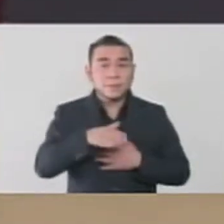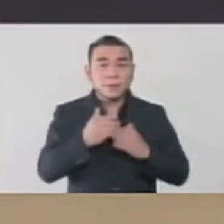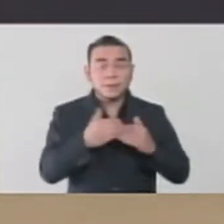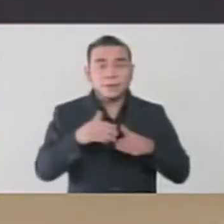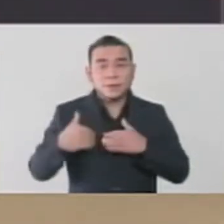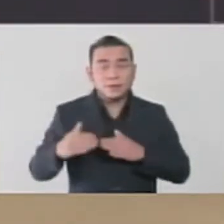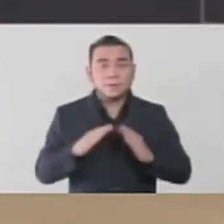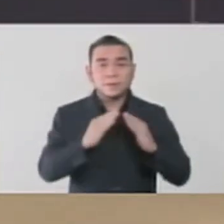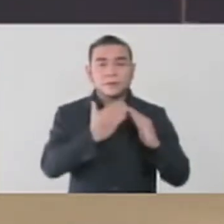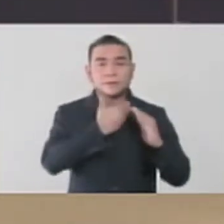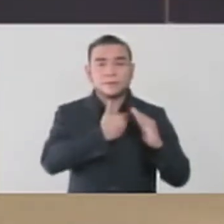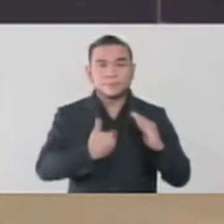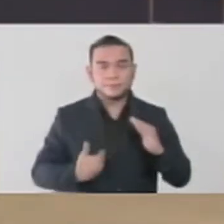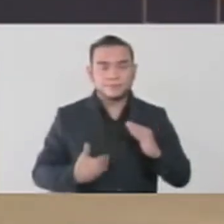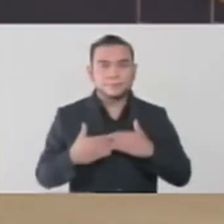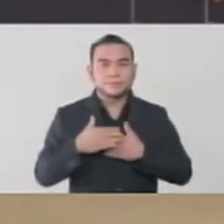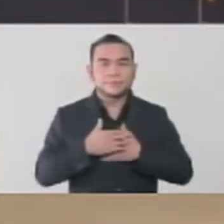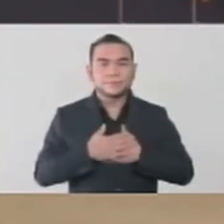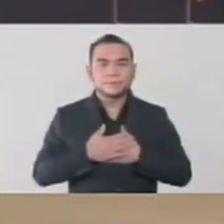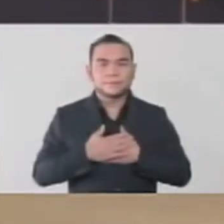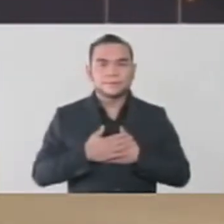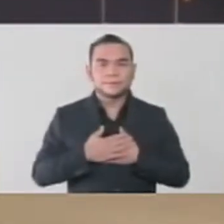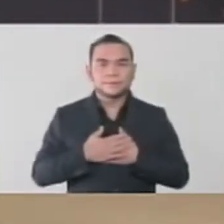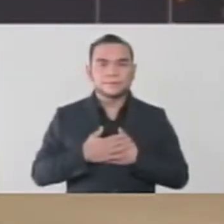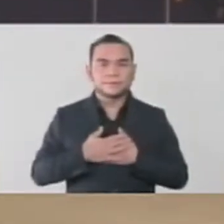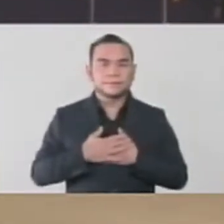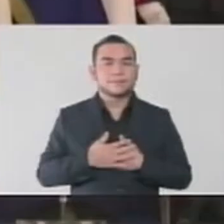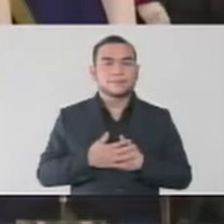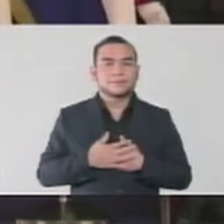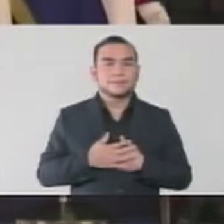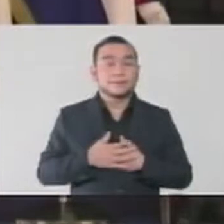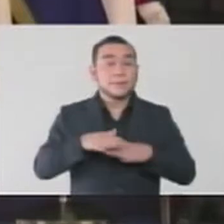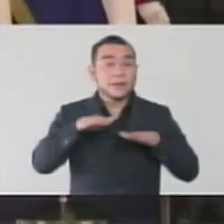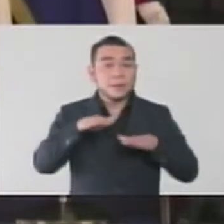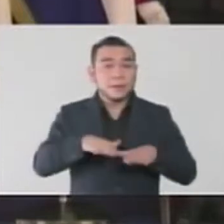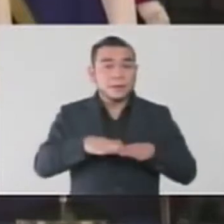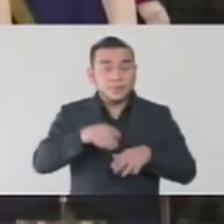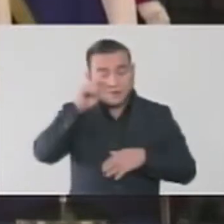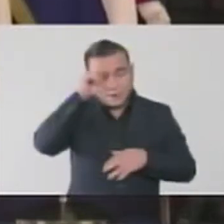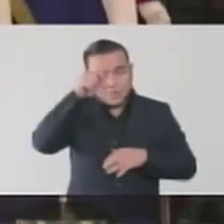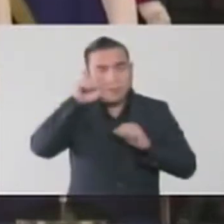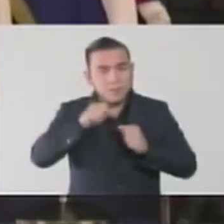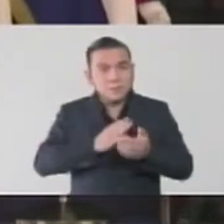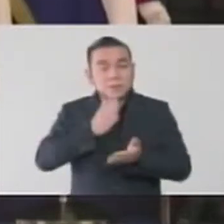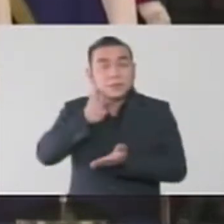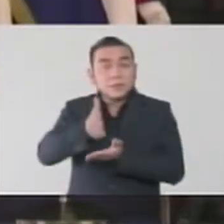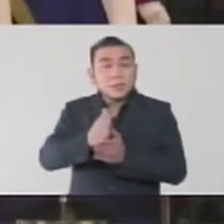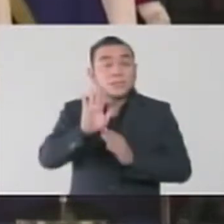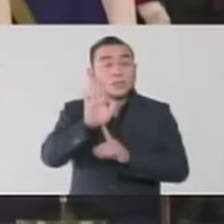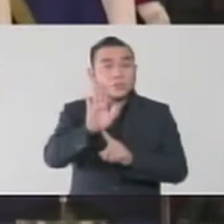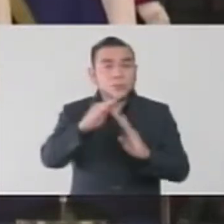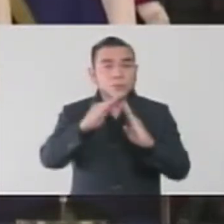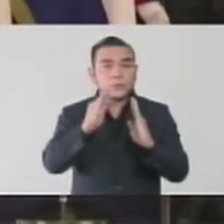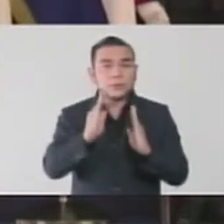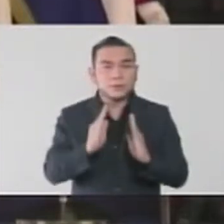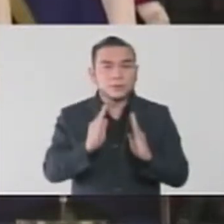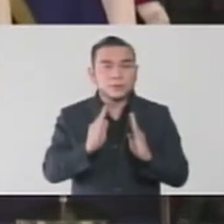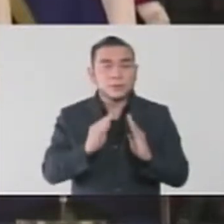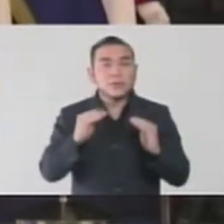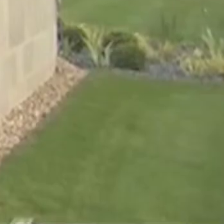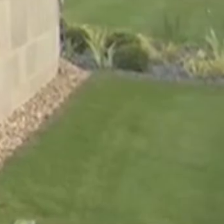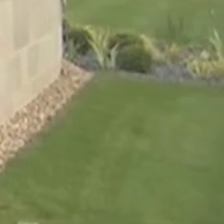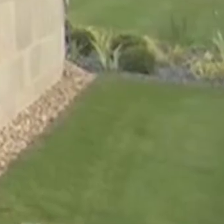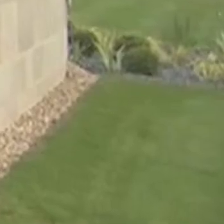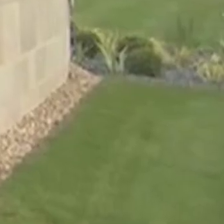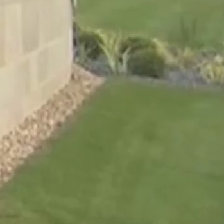el presidente en allí bukele se dirigió a la nación en cadena nacional de radio y televisión para anunciar que el gobierno ha llegado a un